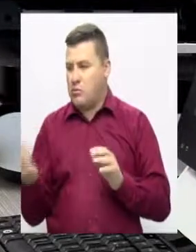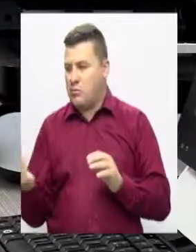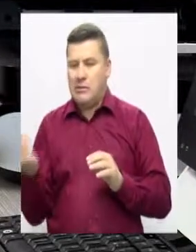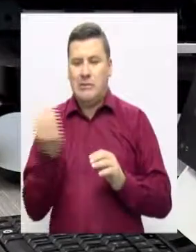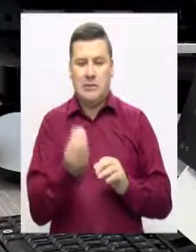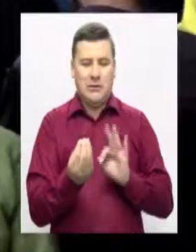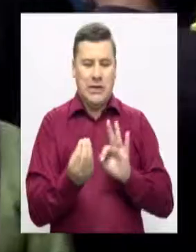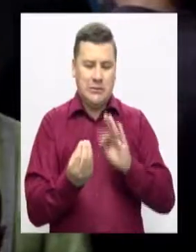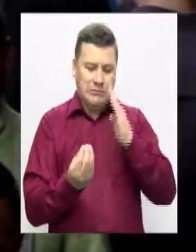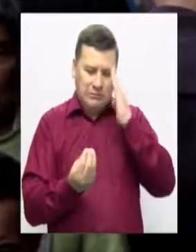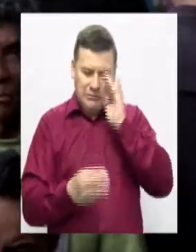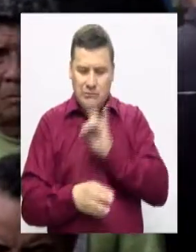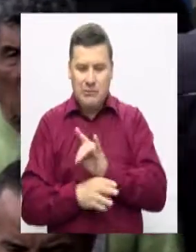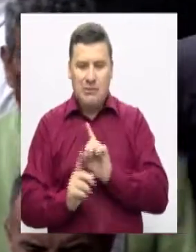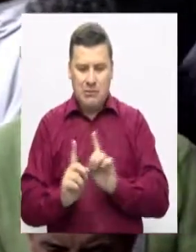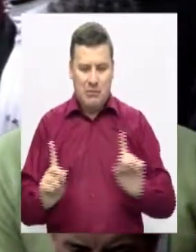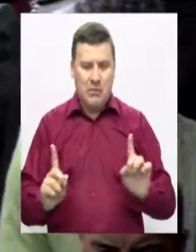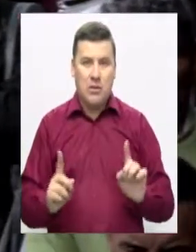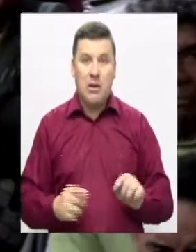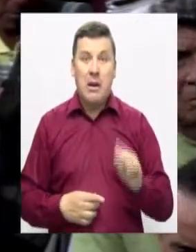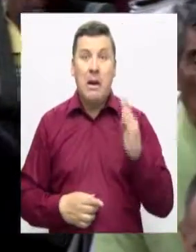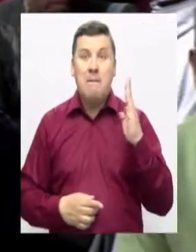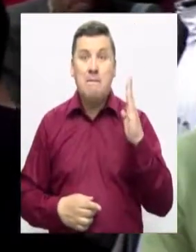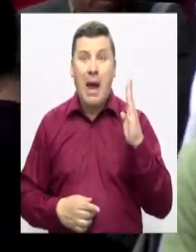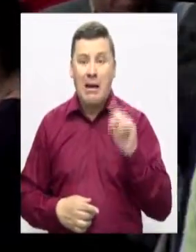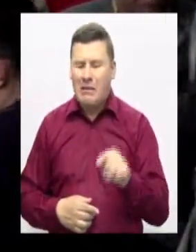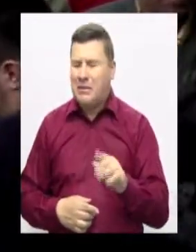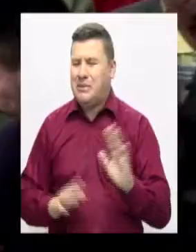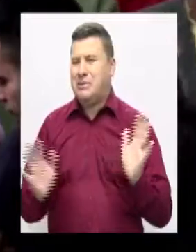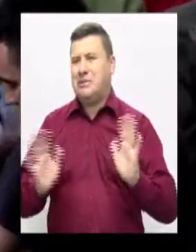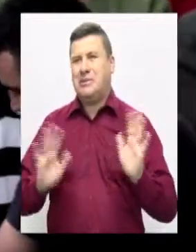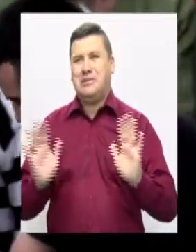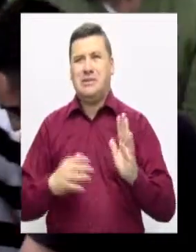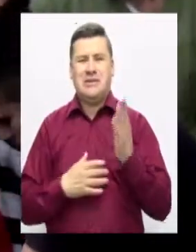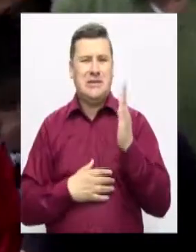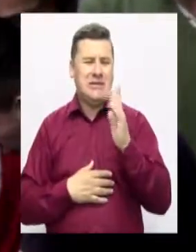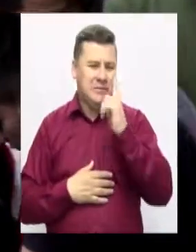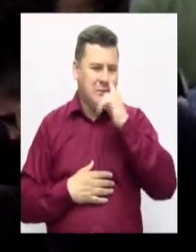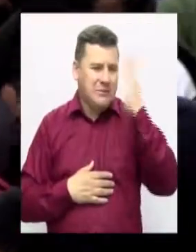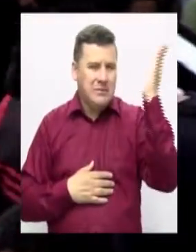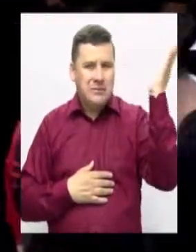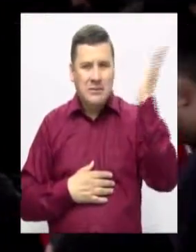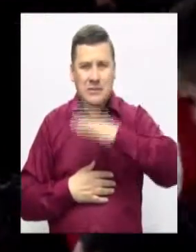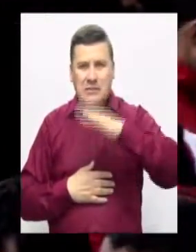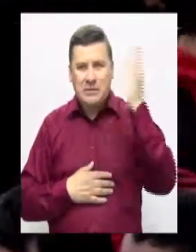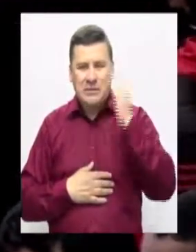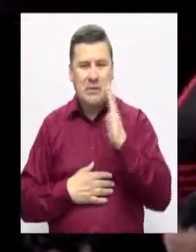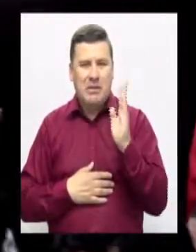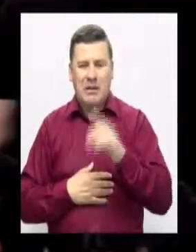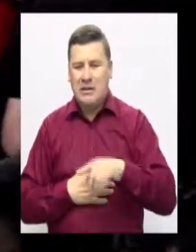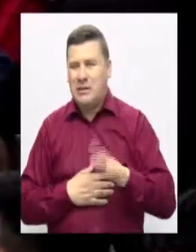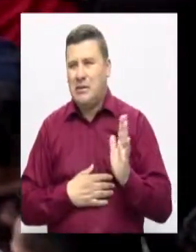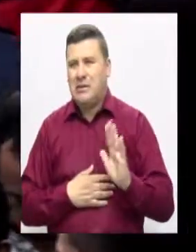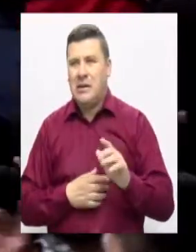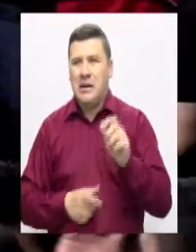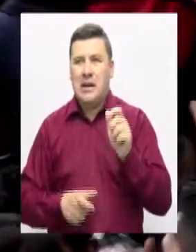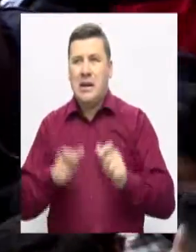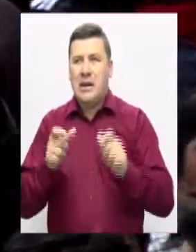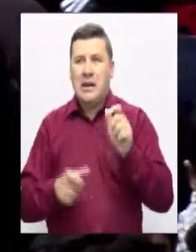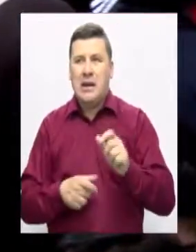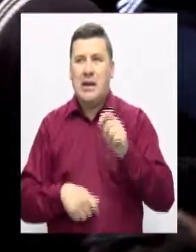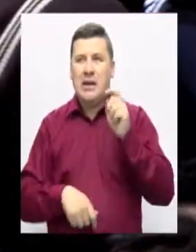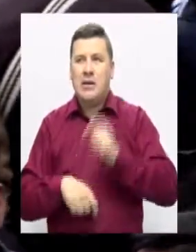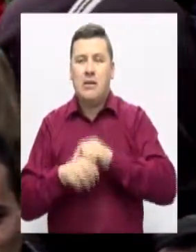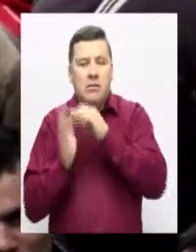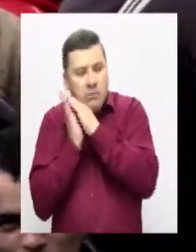tres. Encontramos que esos baños que van a ser intervenidos porque apestan, porque tienen humedades, la gente tiene